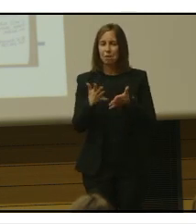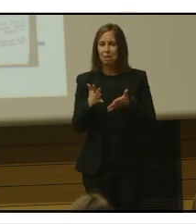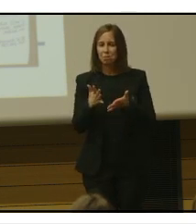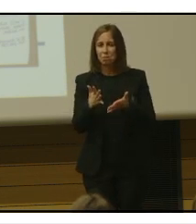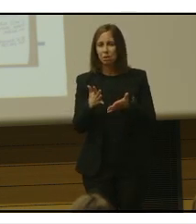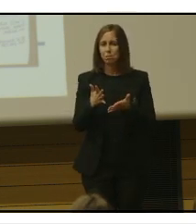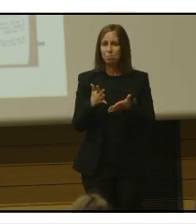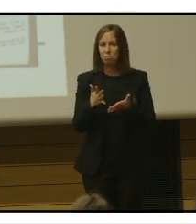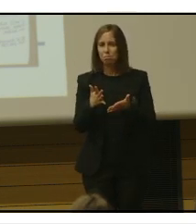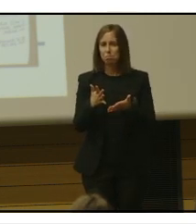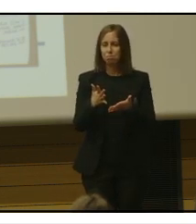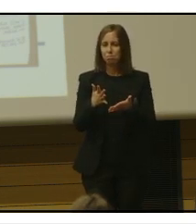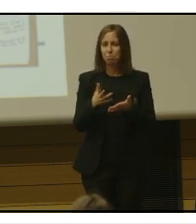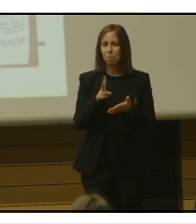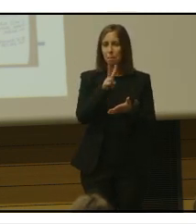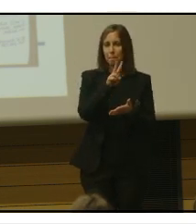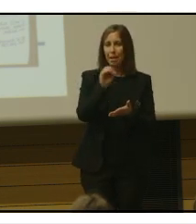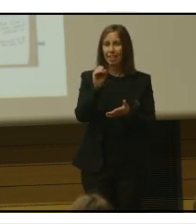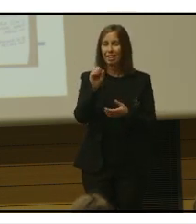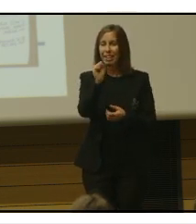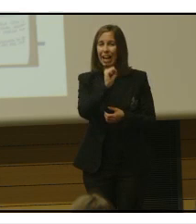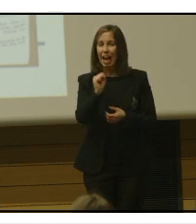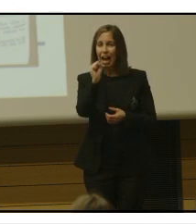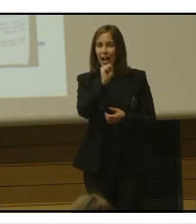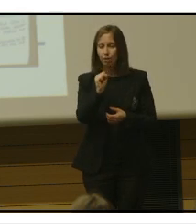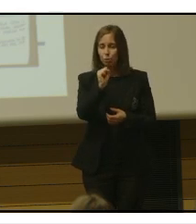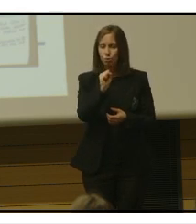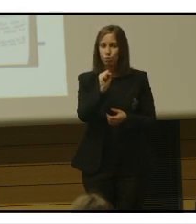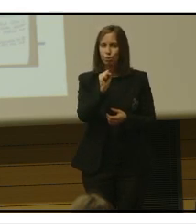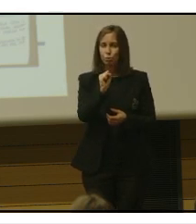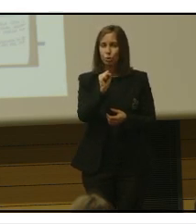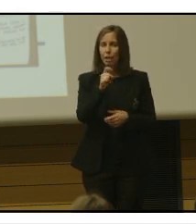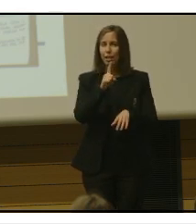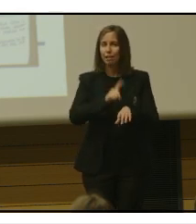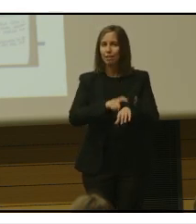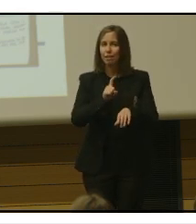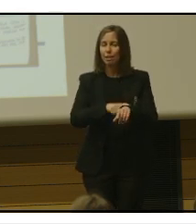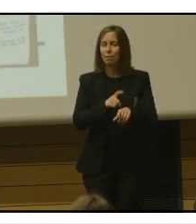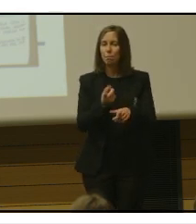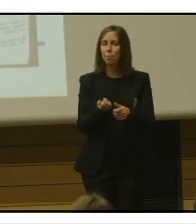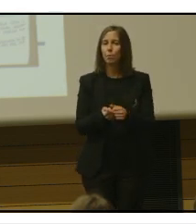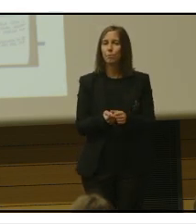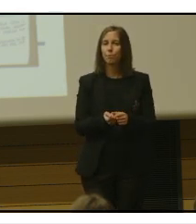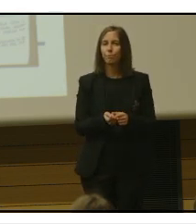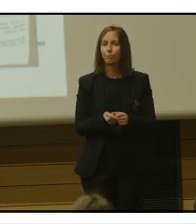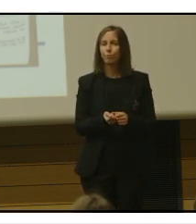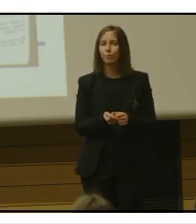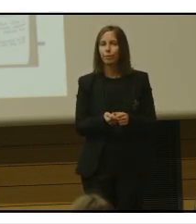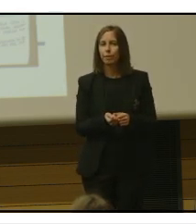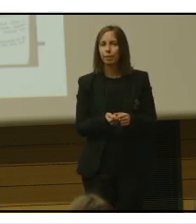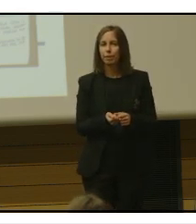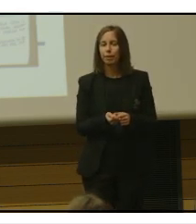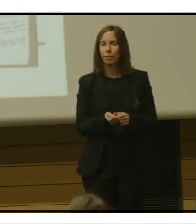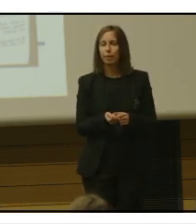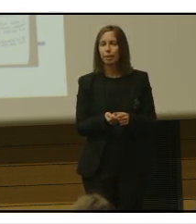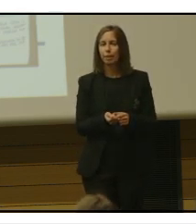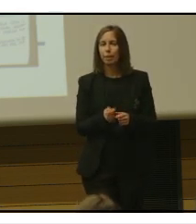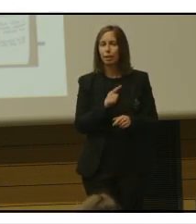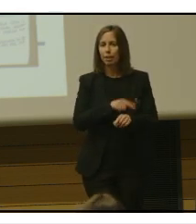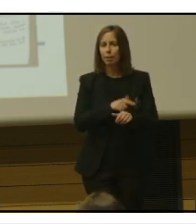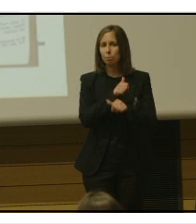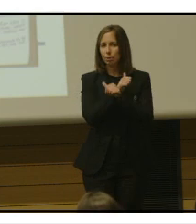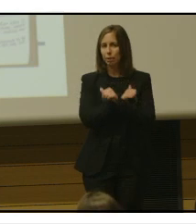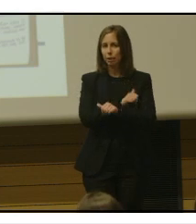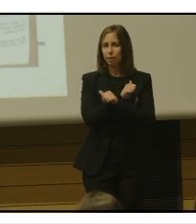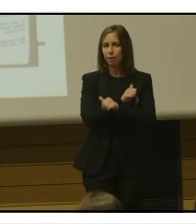en 20 años, el tiempo en el que debe transcurrir entre